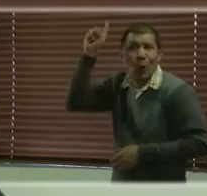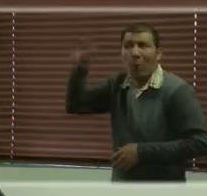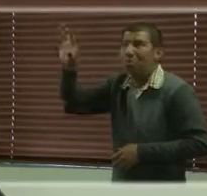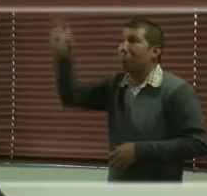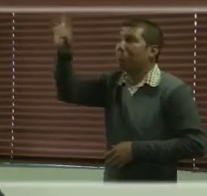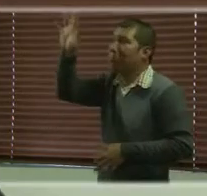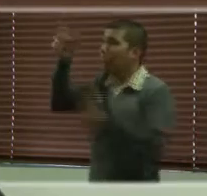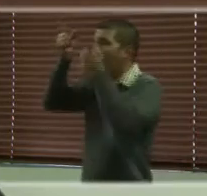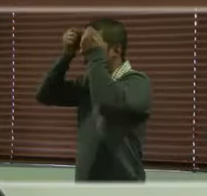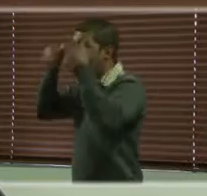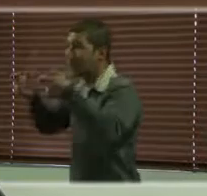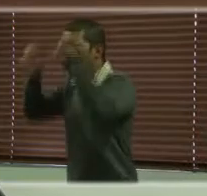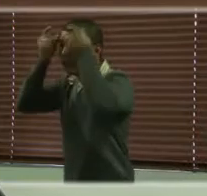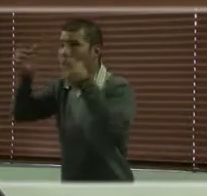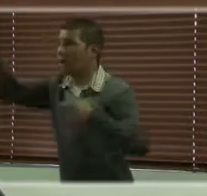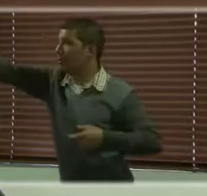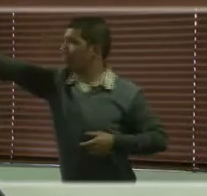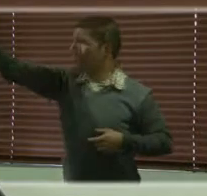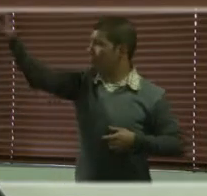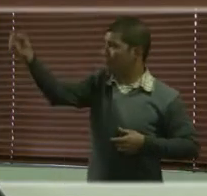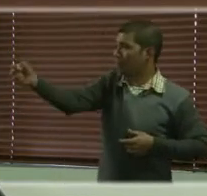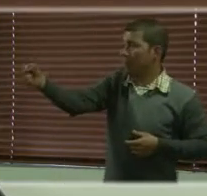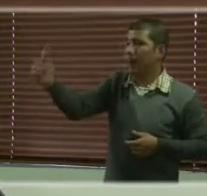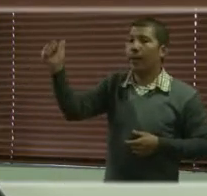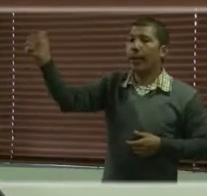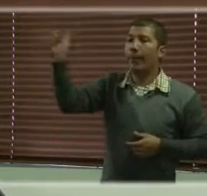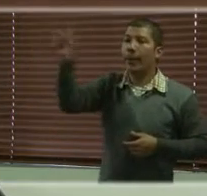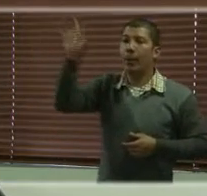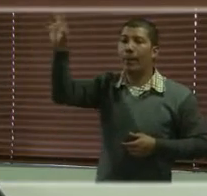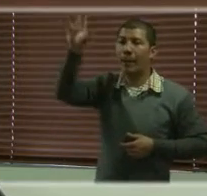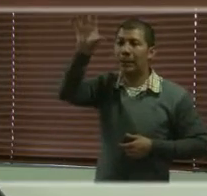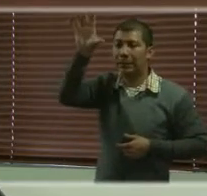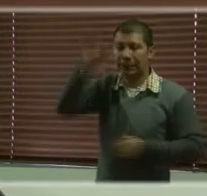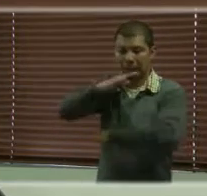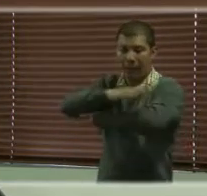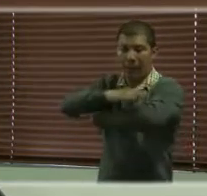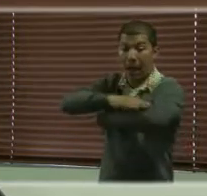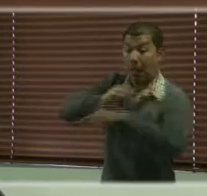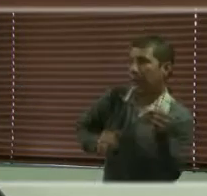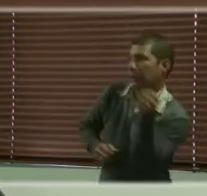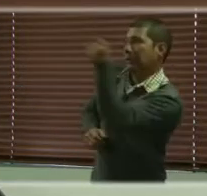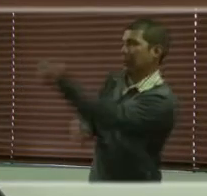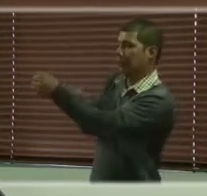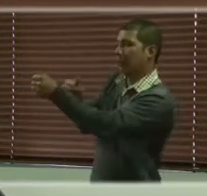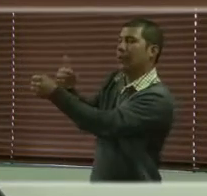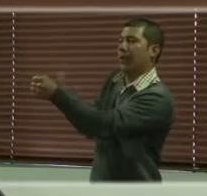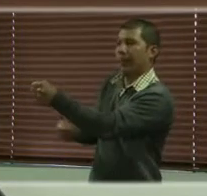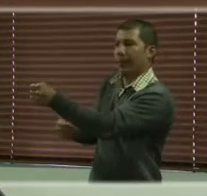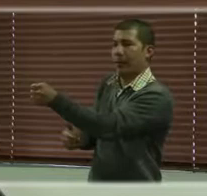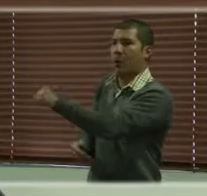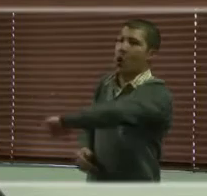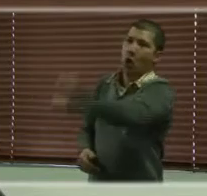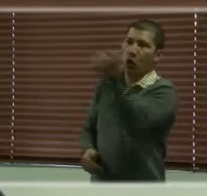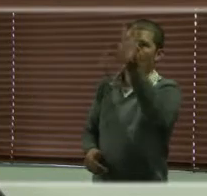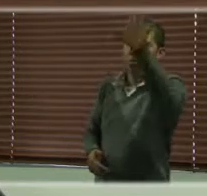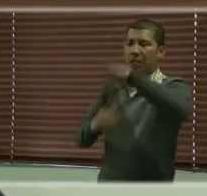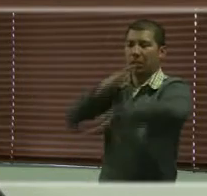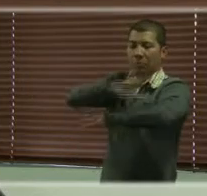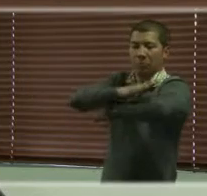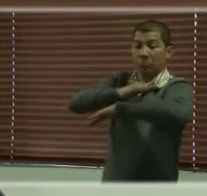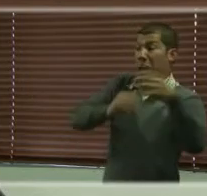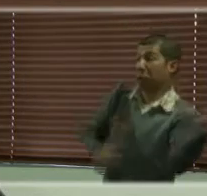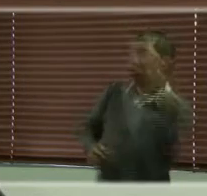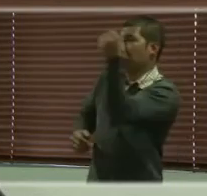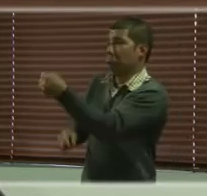han ido presentando más candidatos con discapacidad que han sido que han ido siendo elegidos para el comité